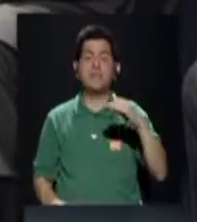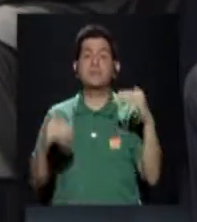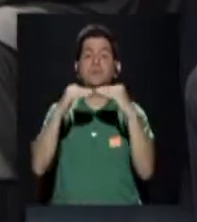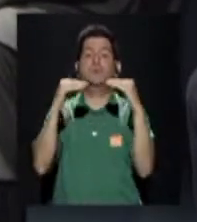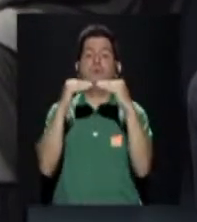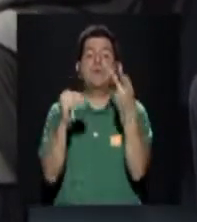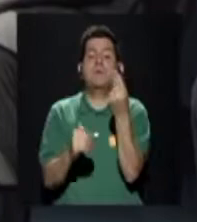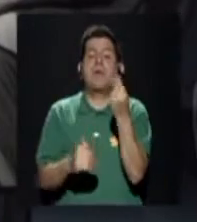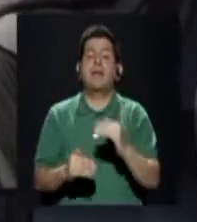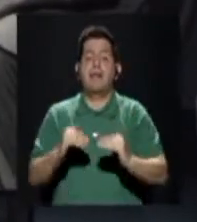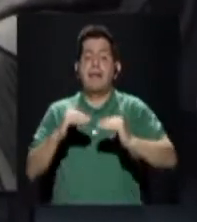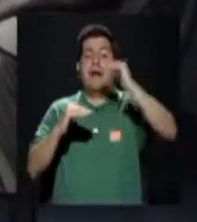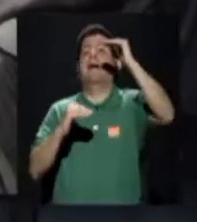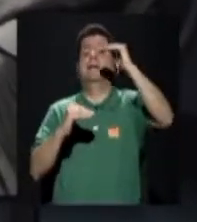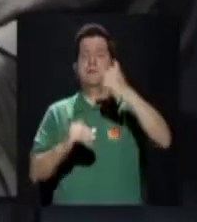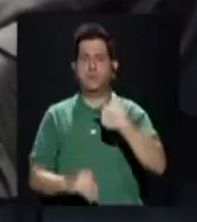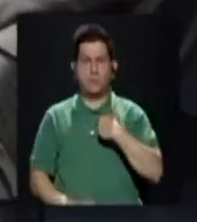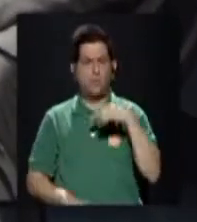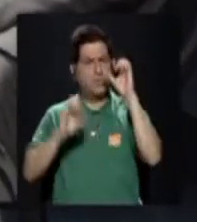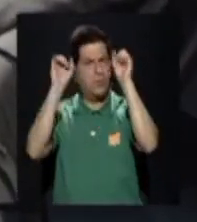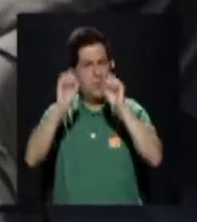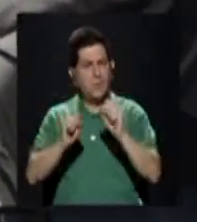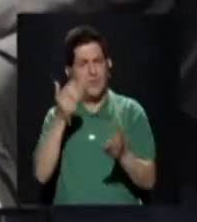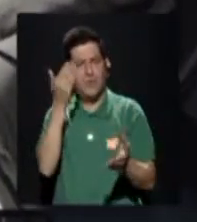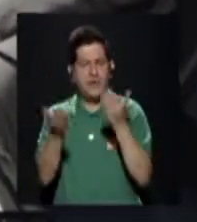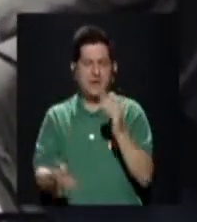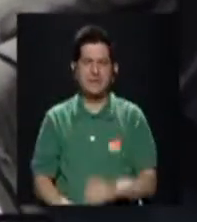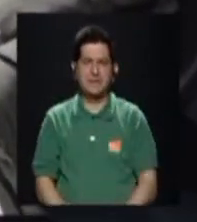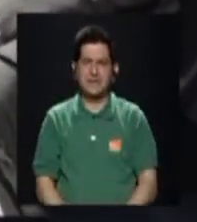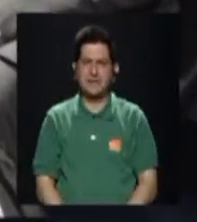más alto? Y ahí uno podría hacer referencia, por